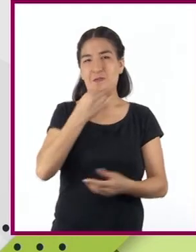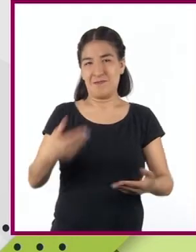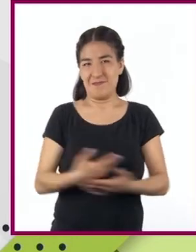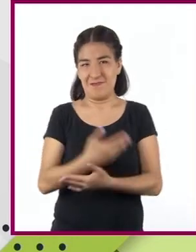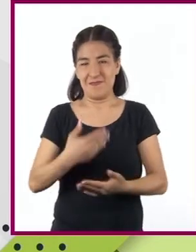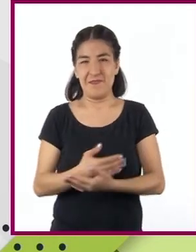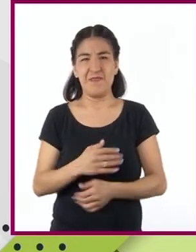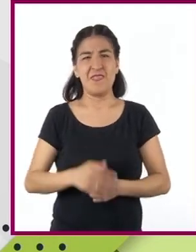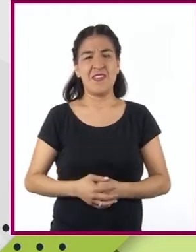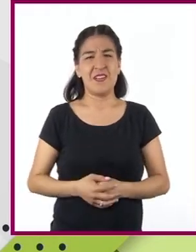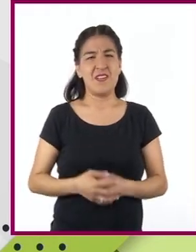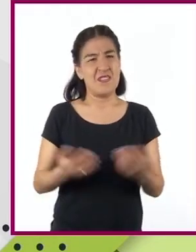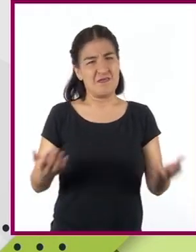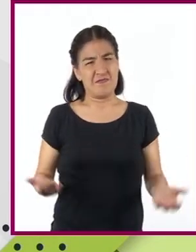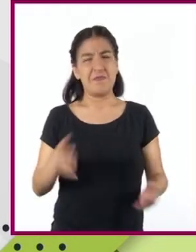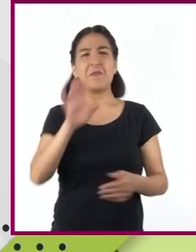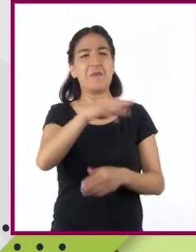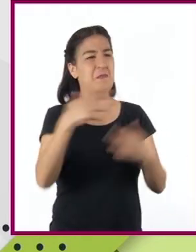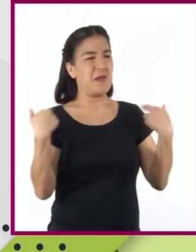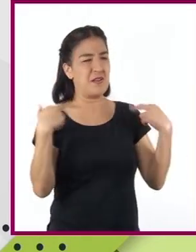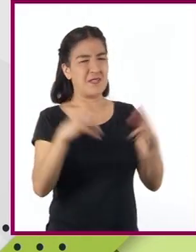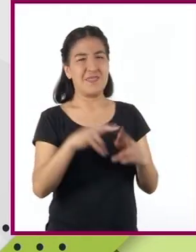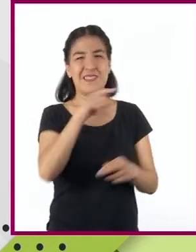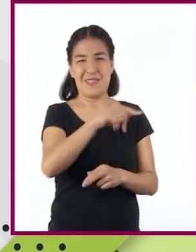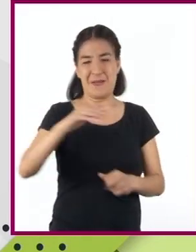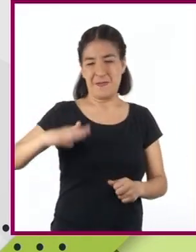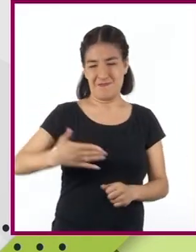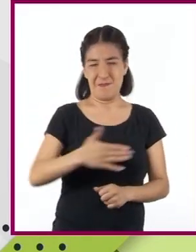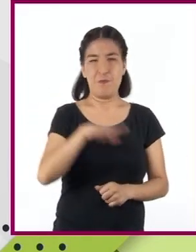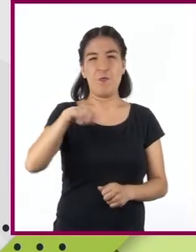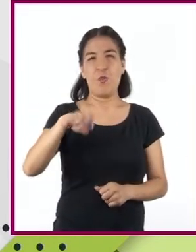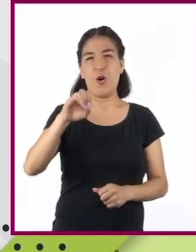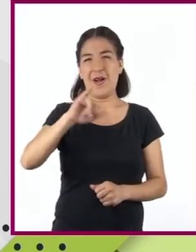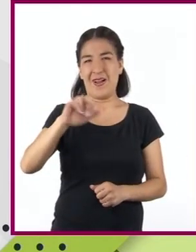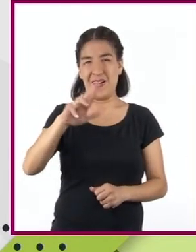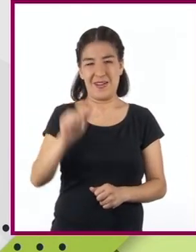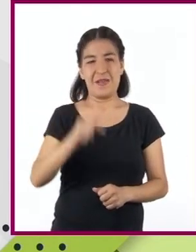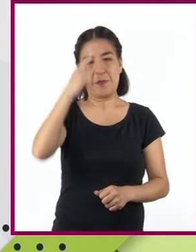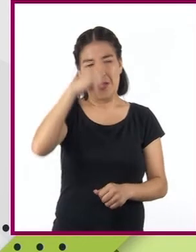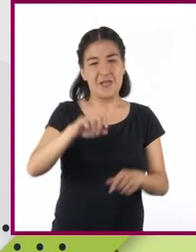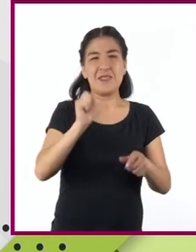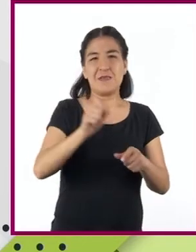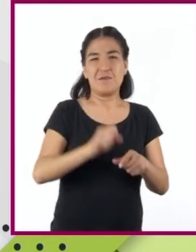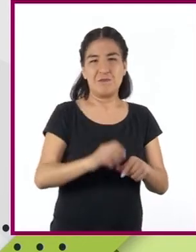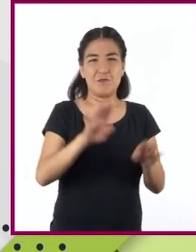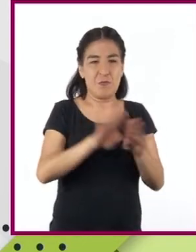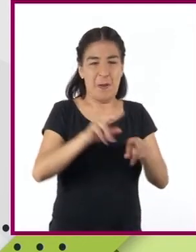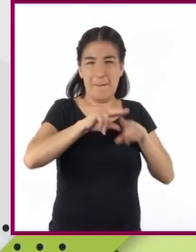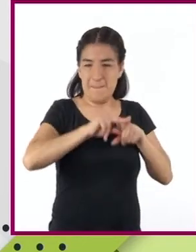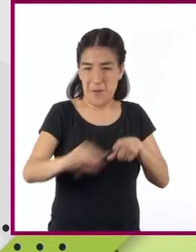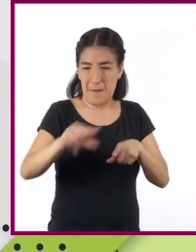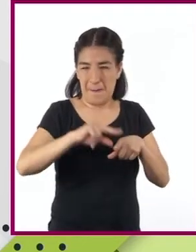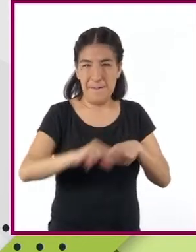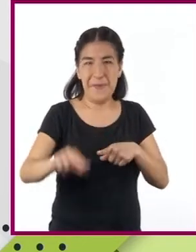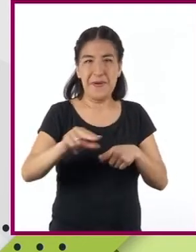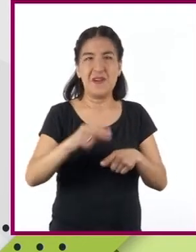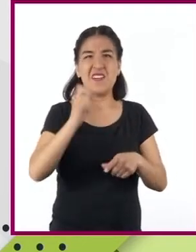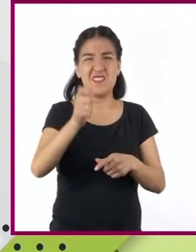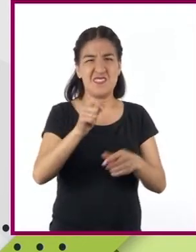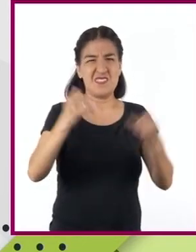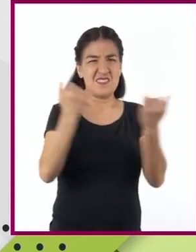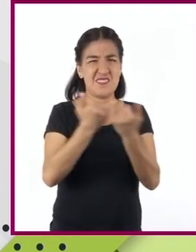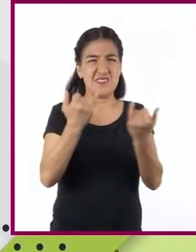Maestra, con las características que tienen las mojarras de poder arrojar sus óvulos y espermatozoides al agua,